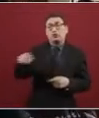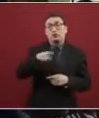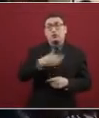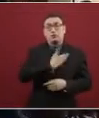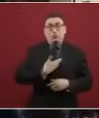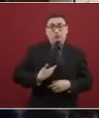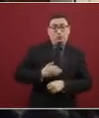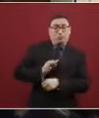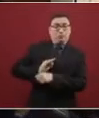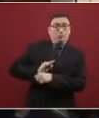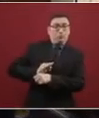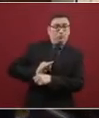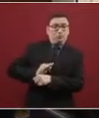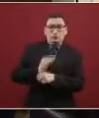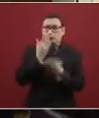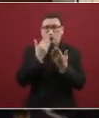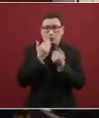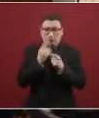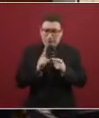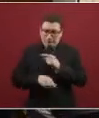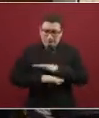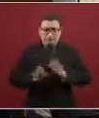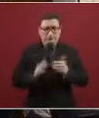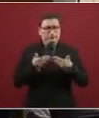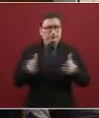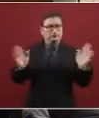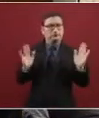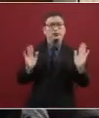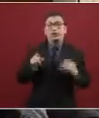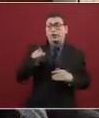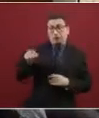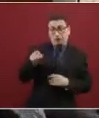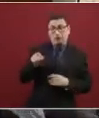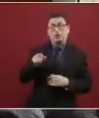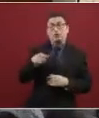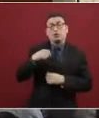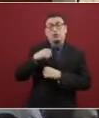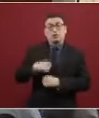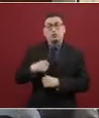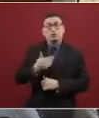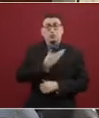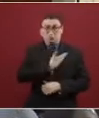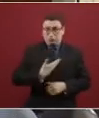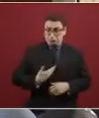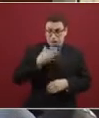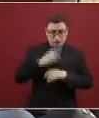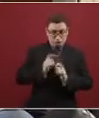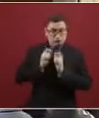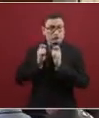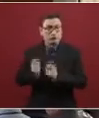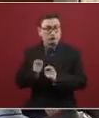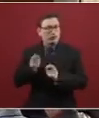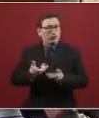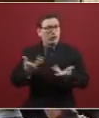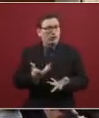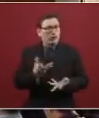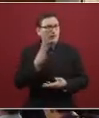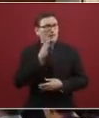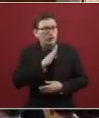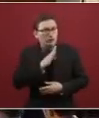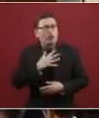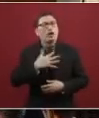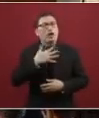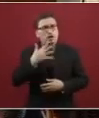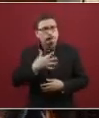republica por corrupción en ejercicio de sus funciones se le puede juzgar por otros delitos